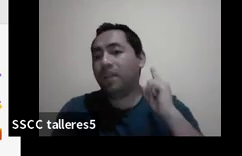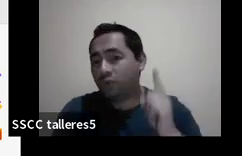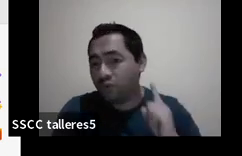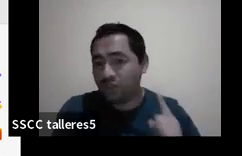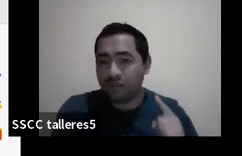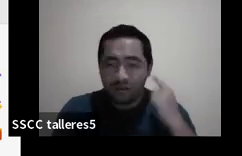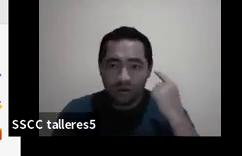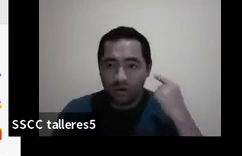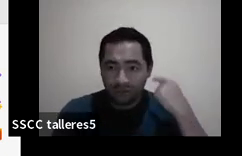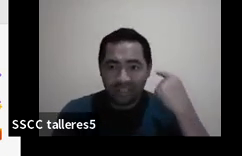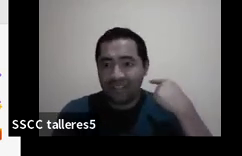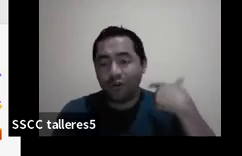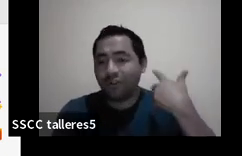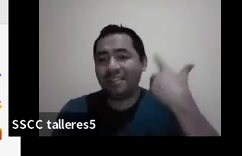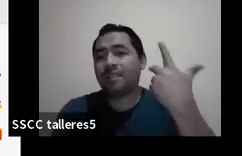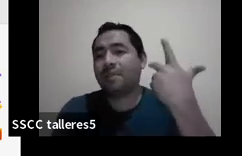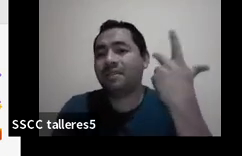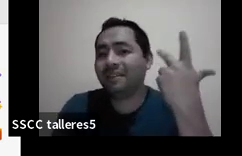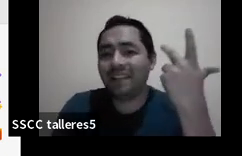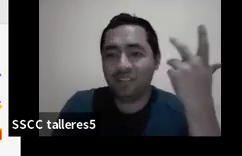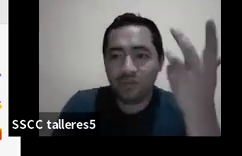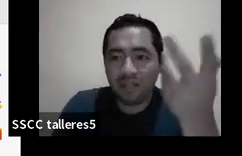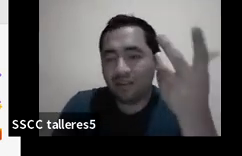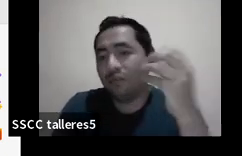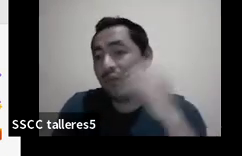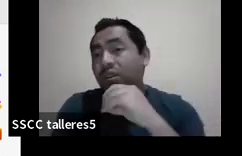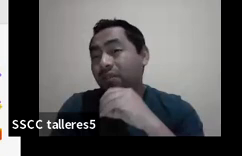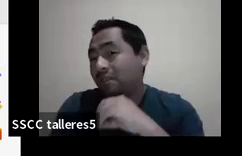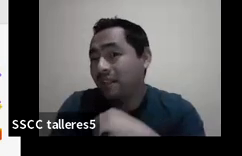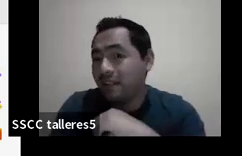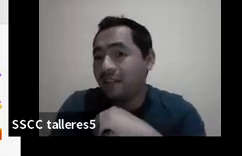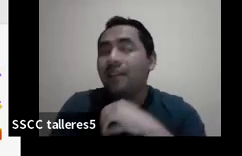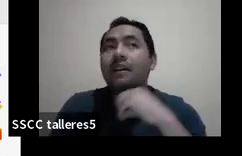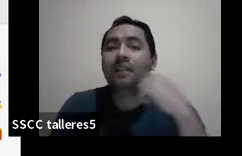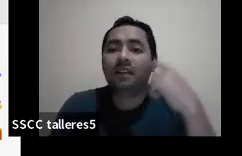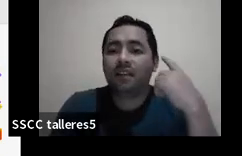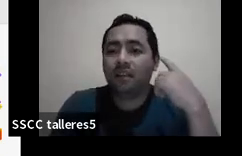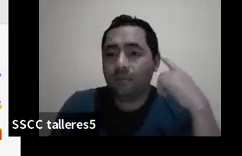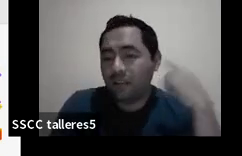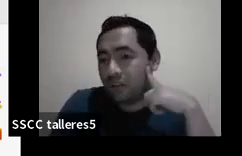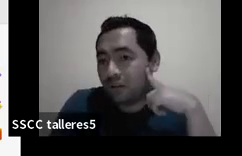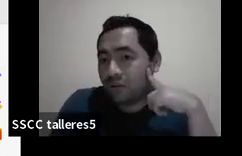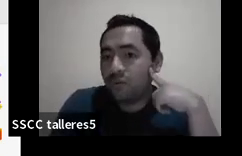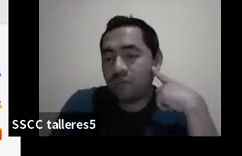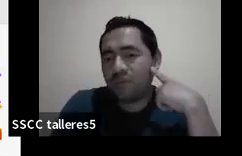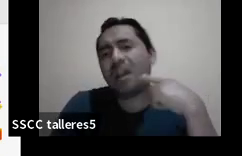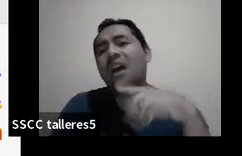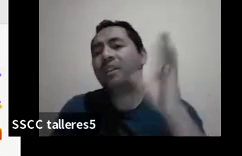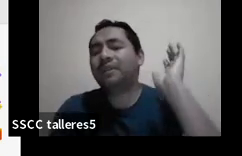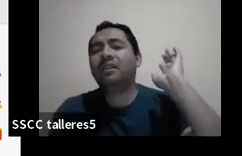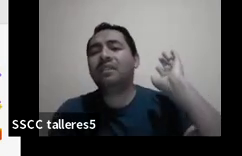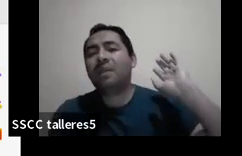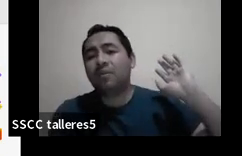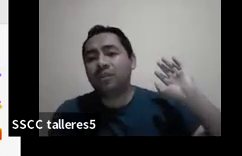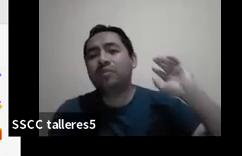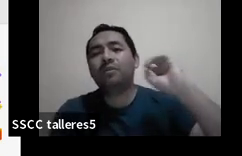solo no escucha, no tiene otra discapacidad adicional, como muchas veces se cree, que el hecho de que no escucha, pues,